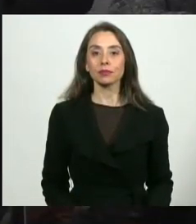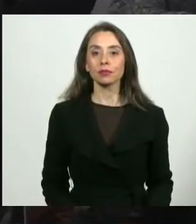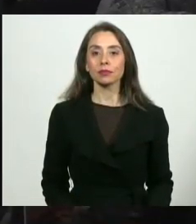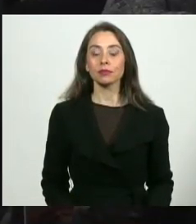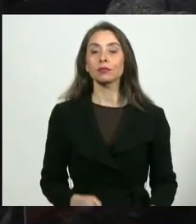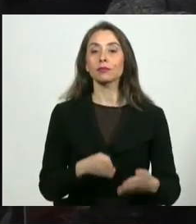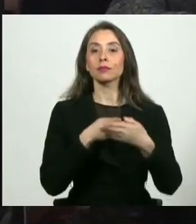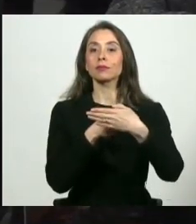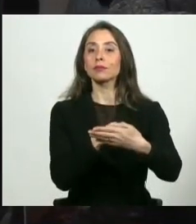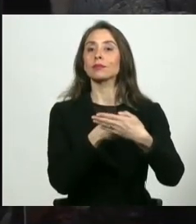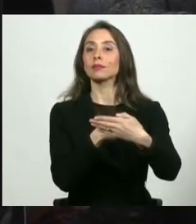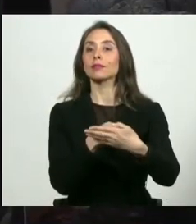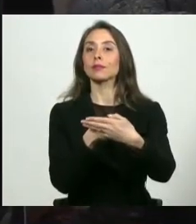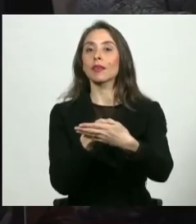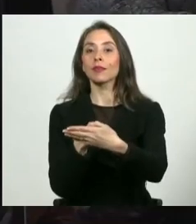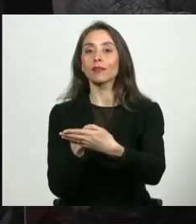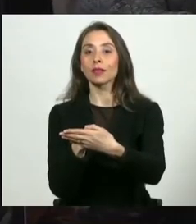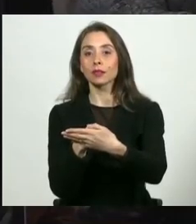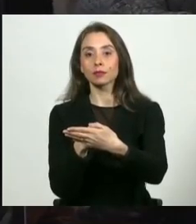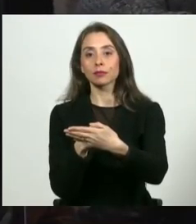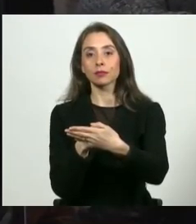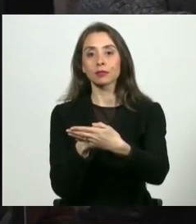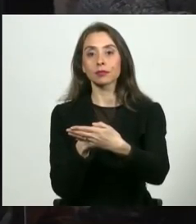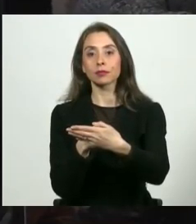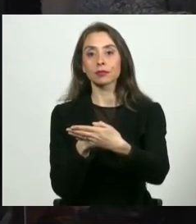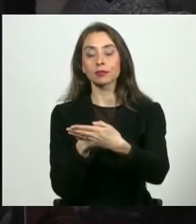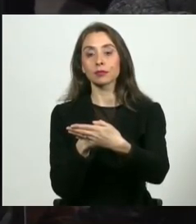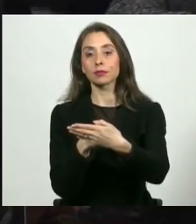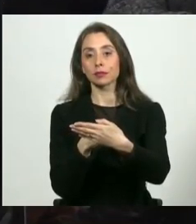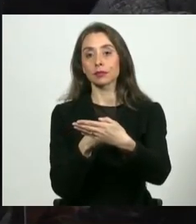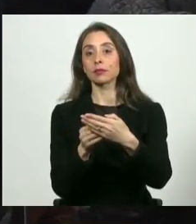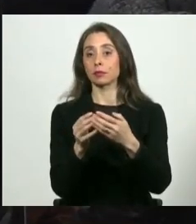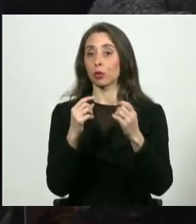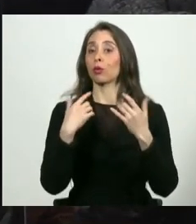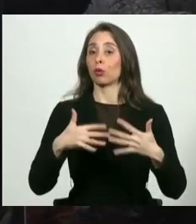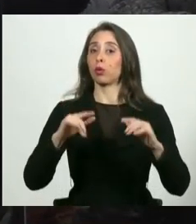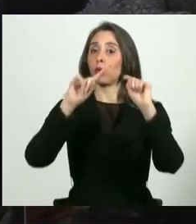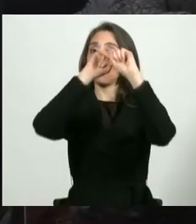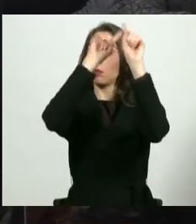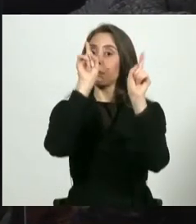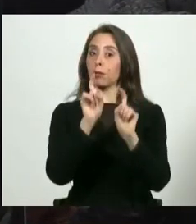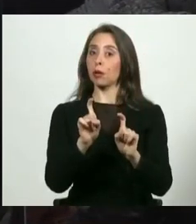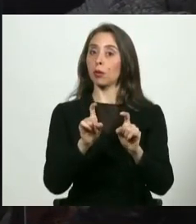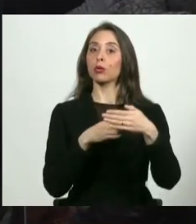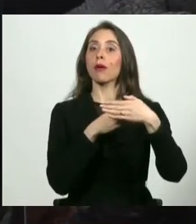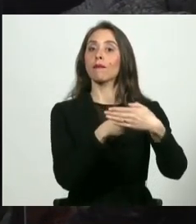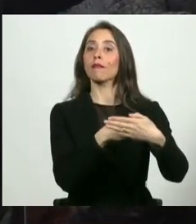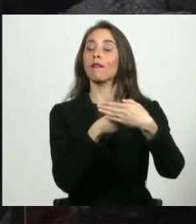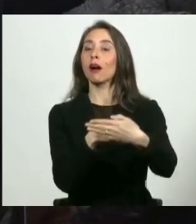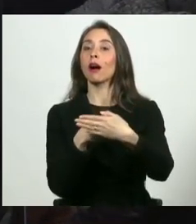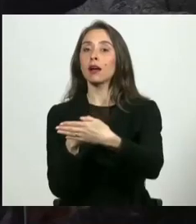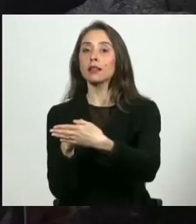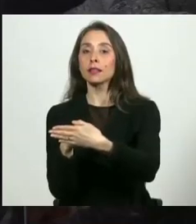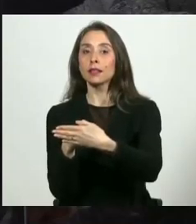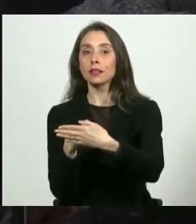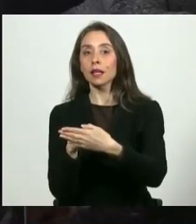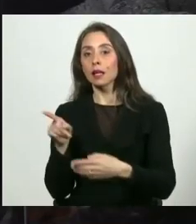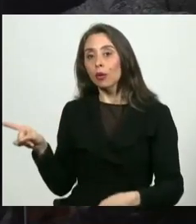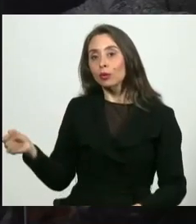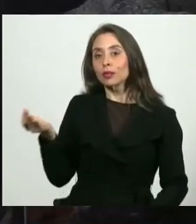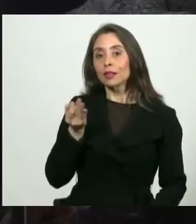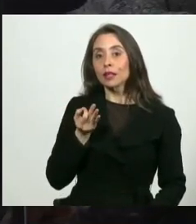Bueno, las barreras, creo que es una gran pregunta, lo de las barreras que mencionabas,